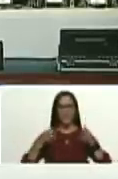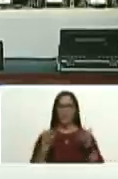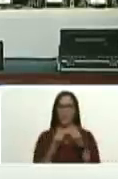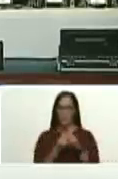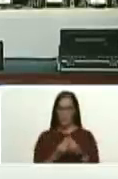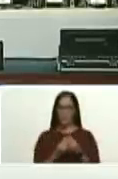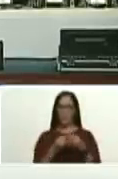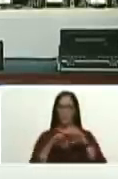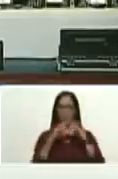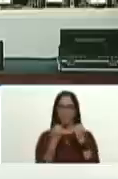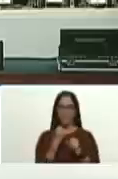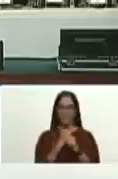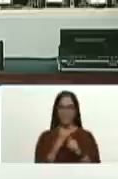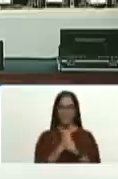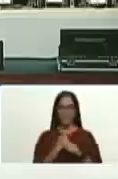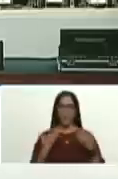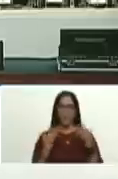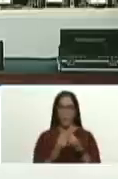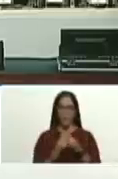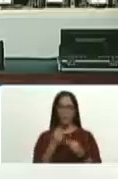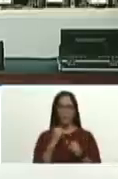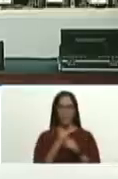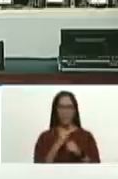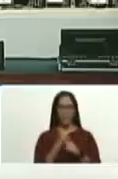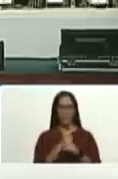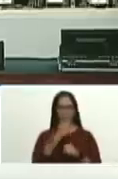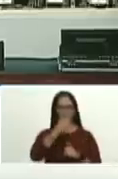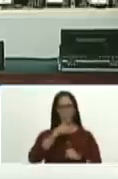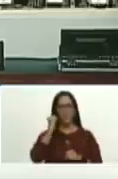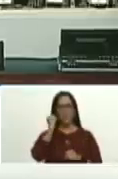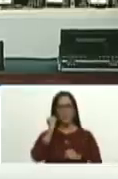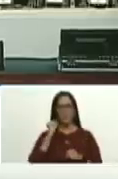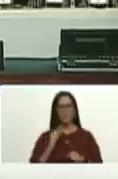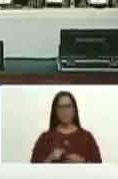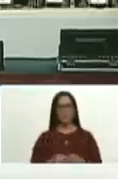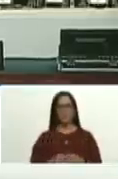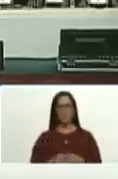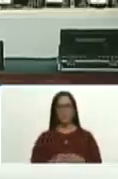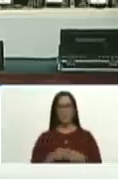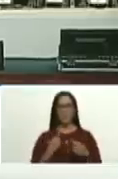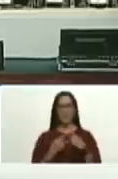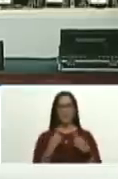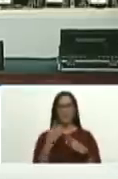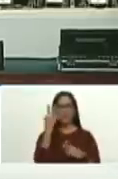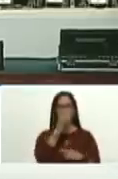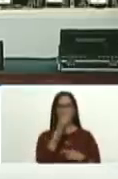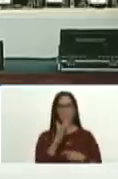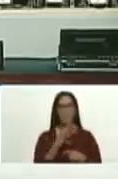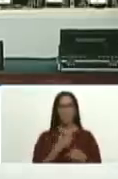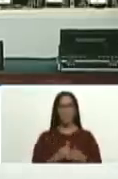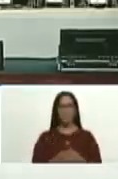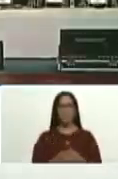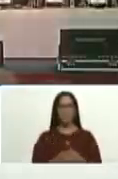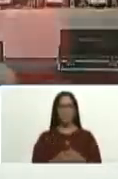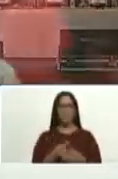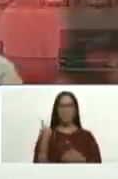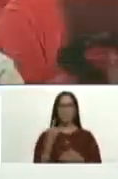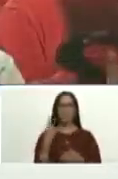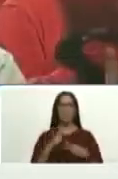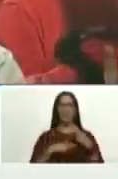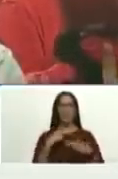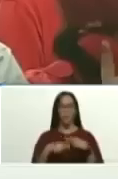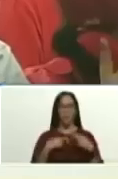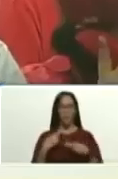obrera, junto a los trabajadores, las trabajadoras. Qué cosa tan maravillosa. Solo en revolución